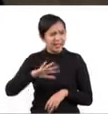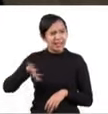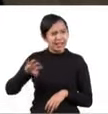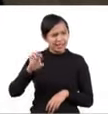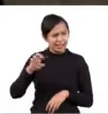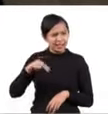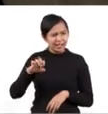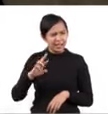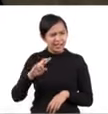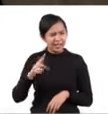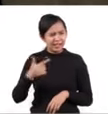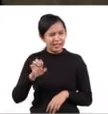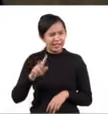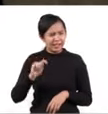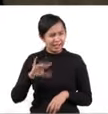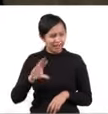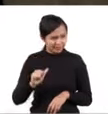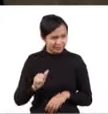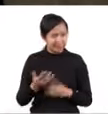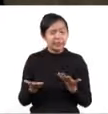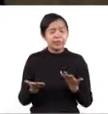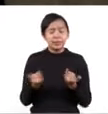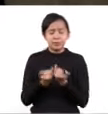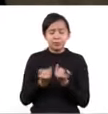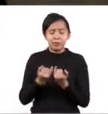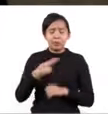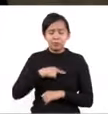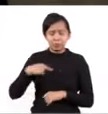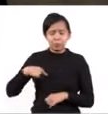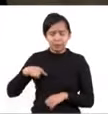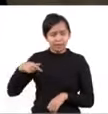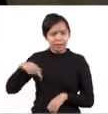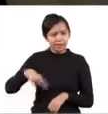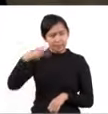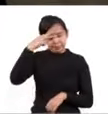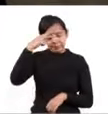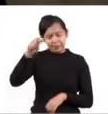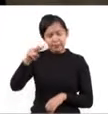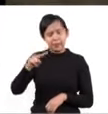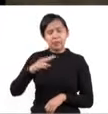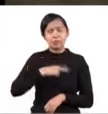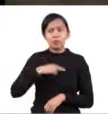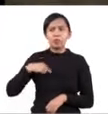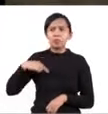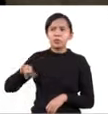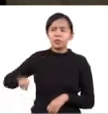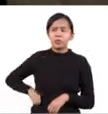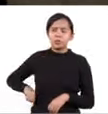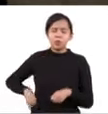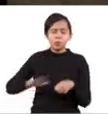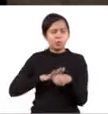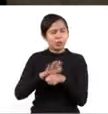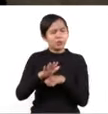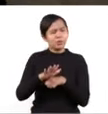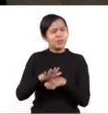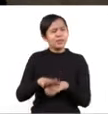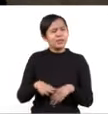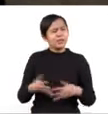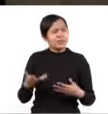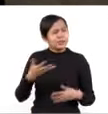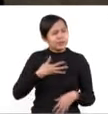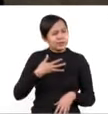estamos interesados en que la nación mexicana tenga un gran dominio